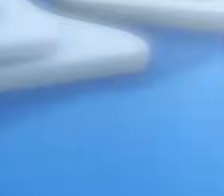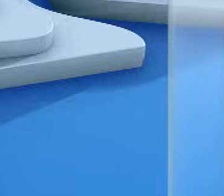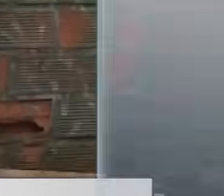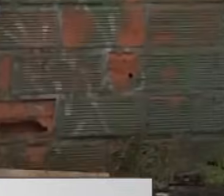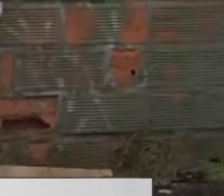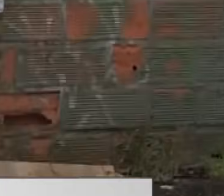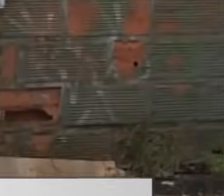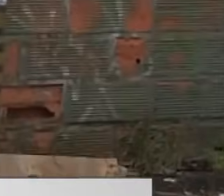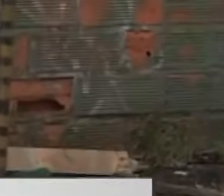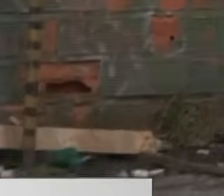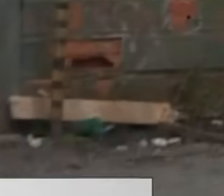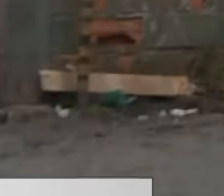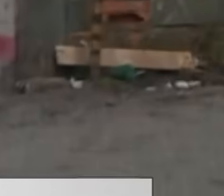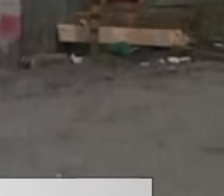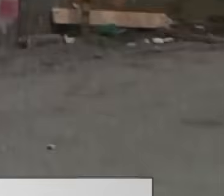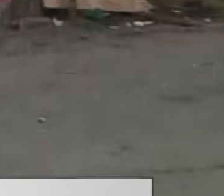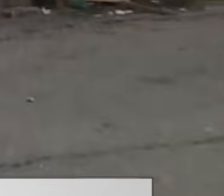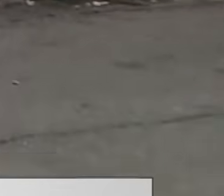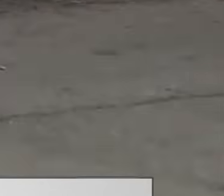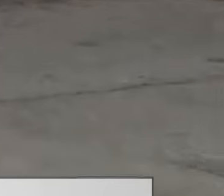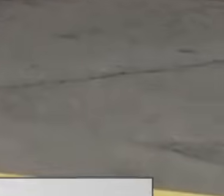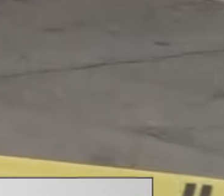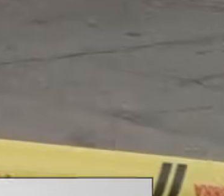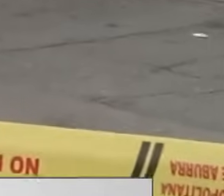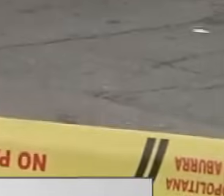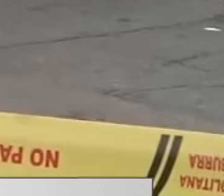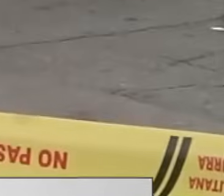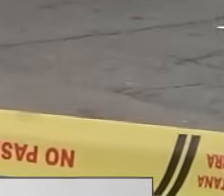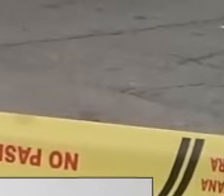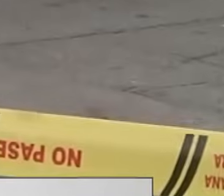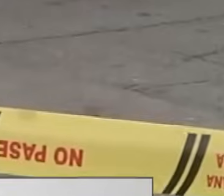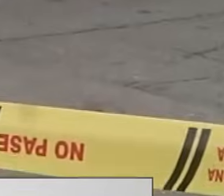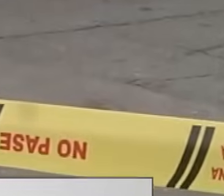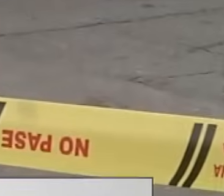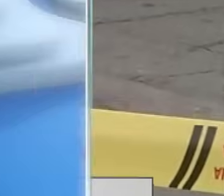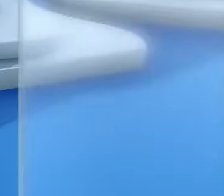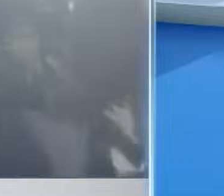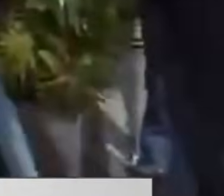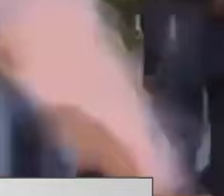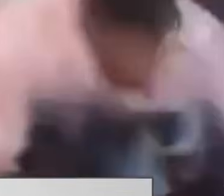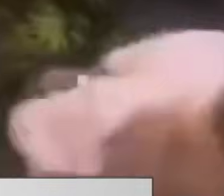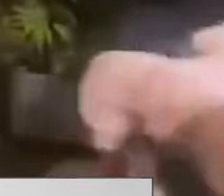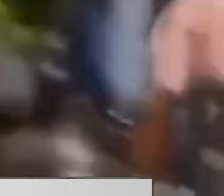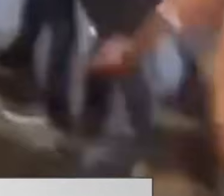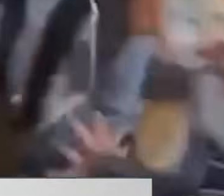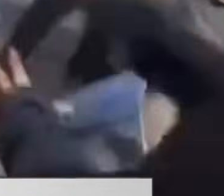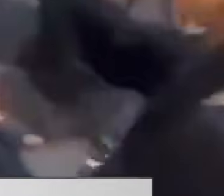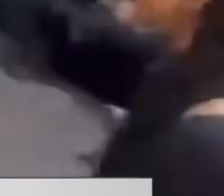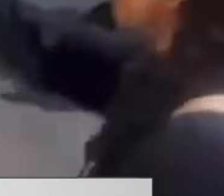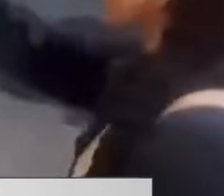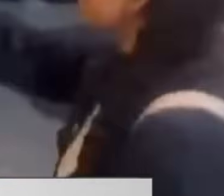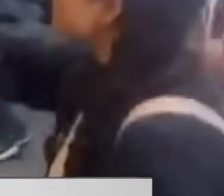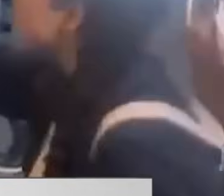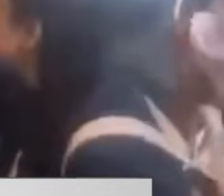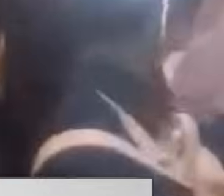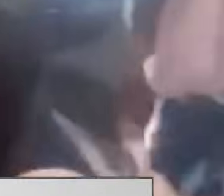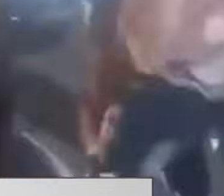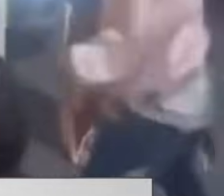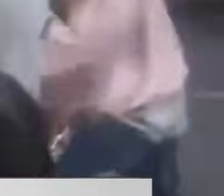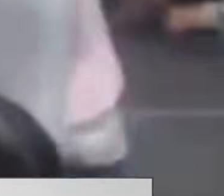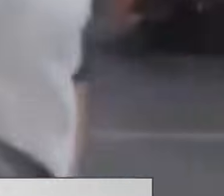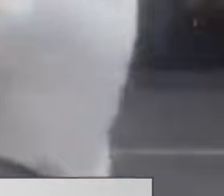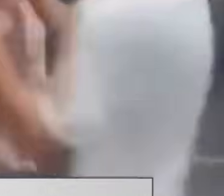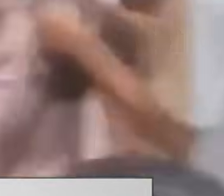rapto. Investigan cuerpo abandonado en medicina legal en Medellín. ¡Ay, marica! ¡Ay, ay, ay, ay! A